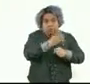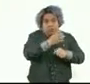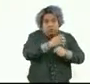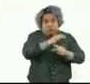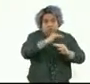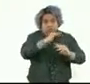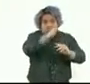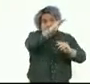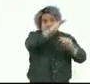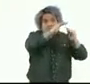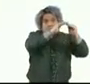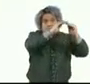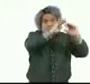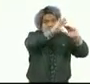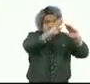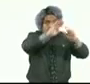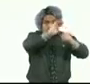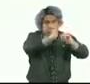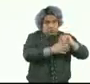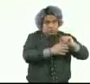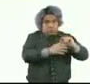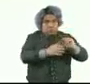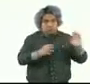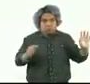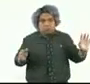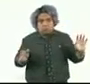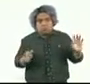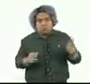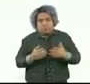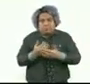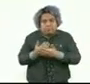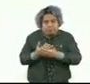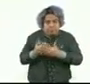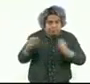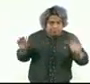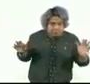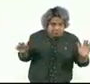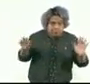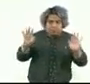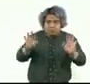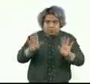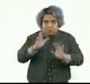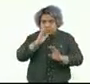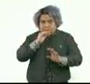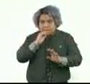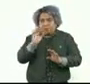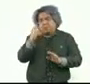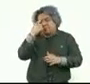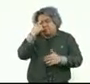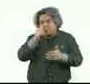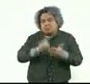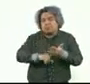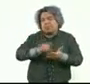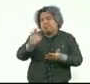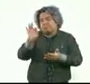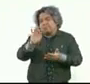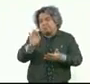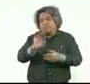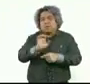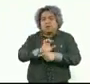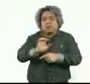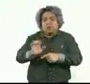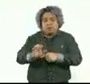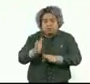atrás? ¿Ya lo superamos? Es que faltan días para ver eso, pero ya es muy probable que sí. Entonces, fue el 30